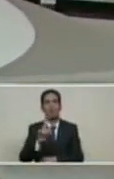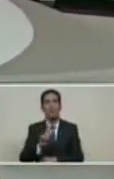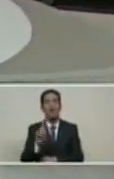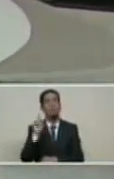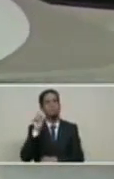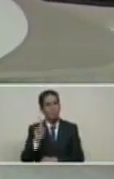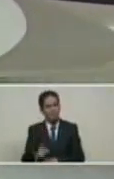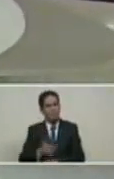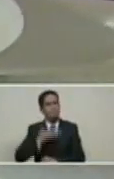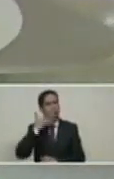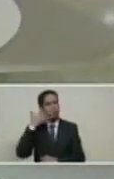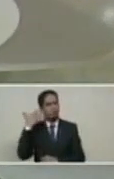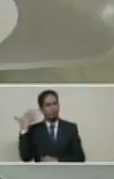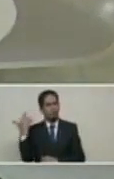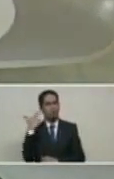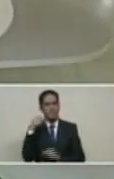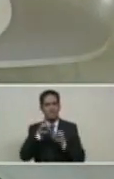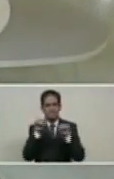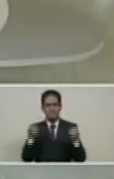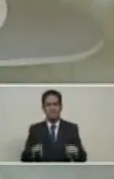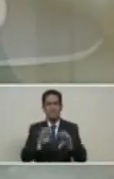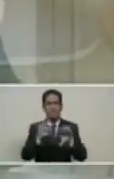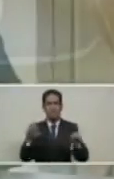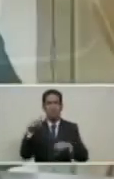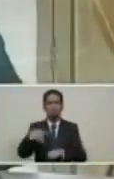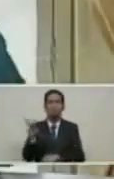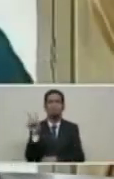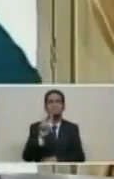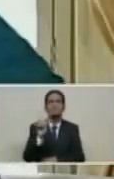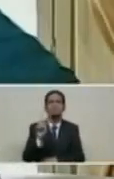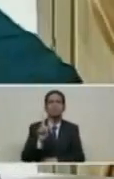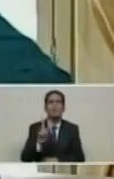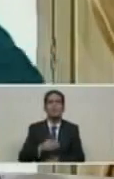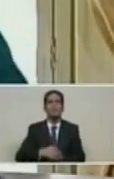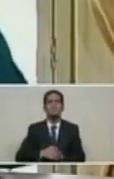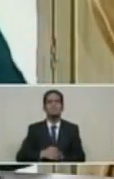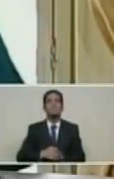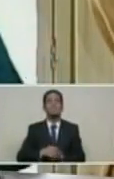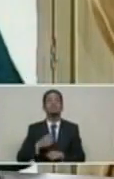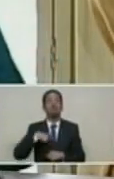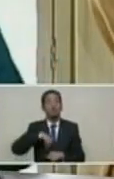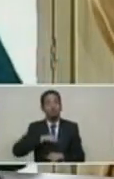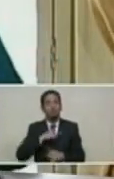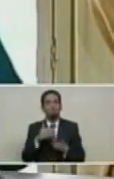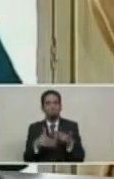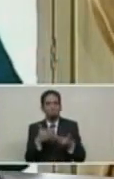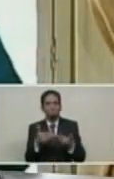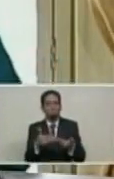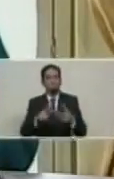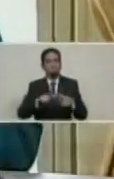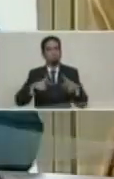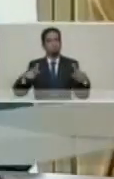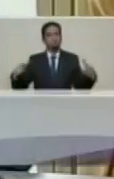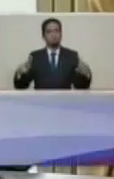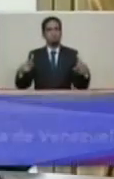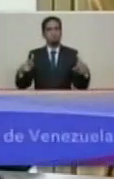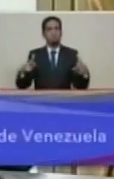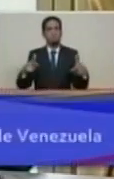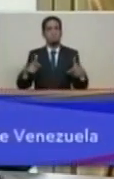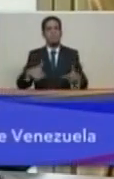sentirnos orgullosos del sistema educativo venezolano y seguir fortaleciéndolo en su